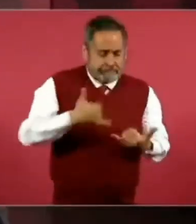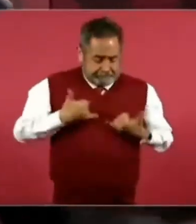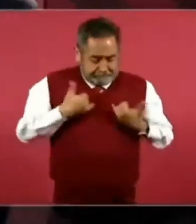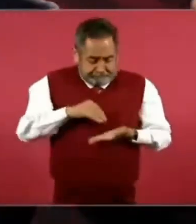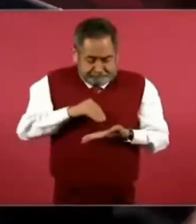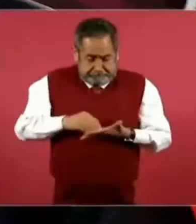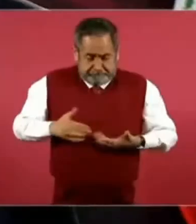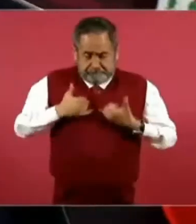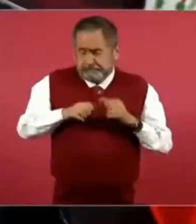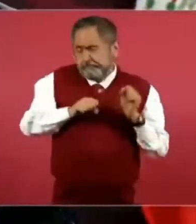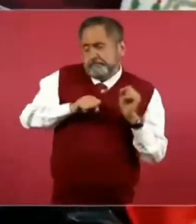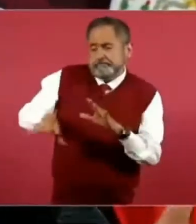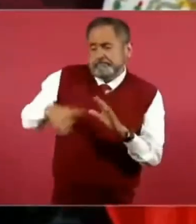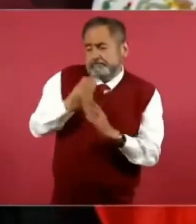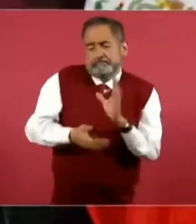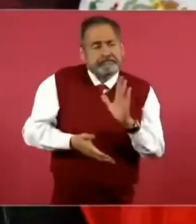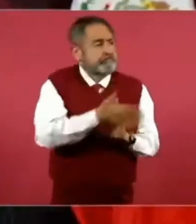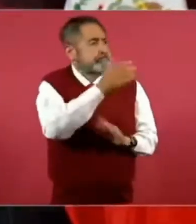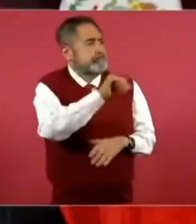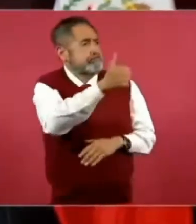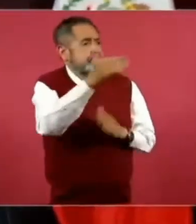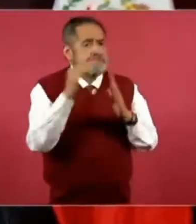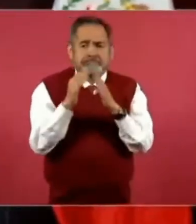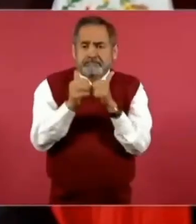desde la adolescencia?